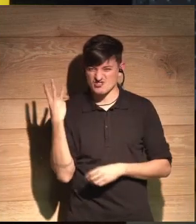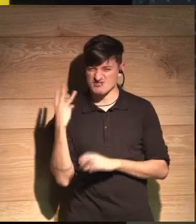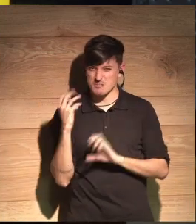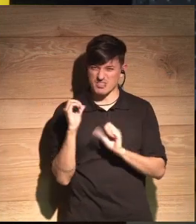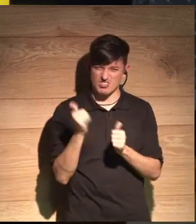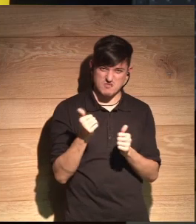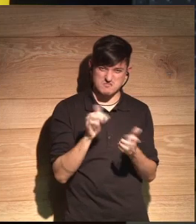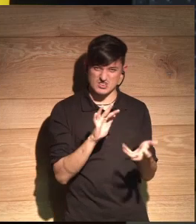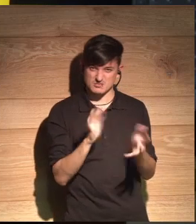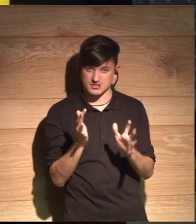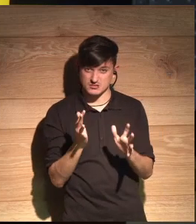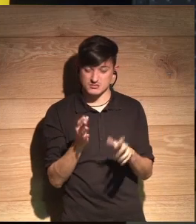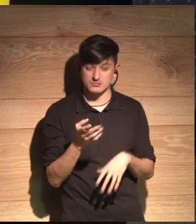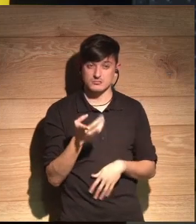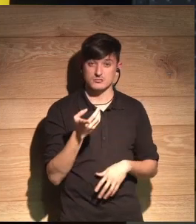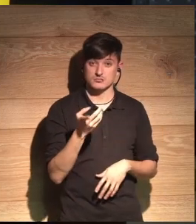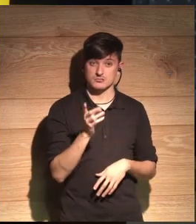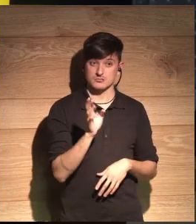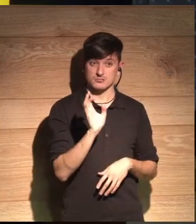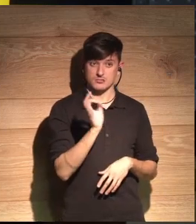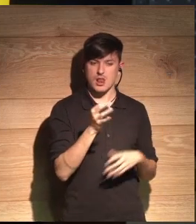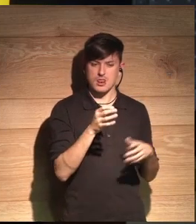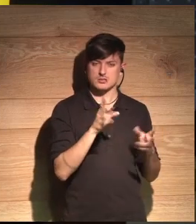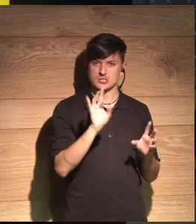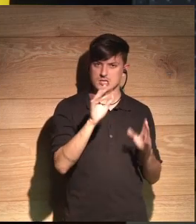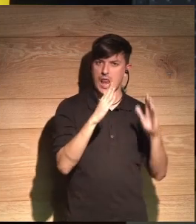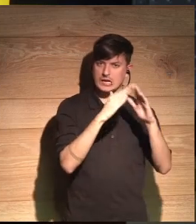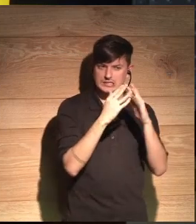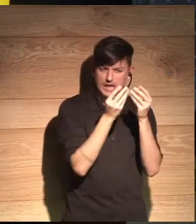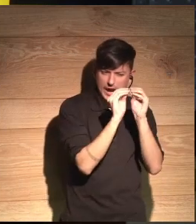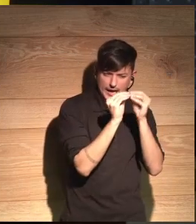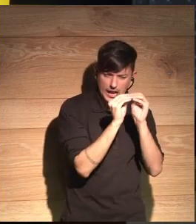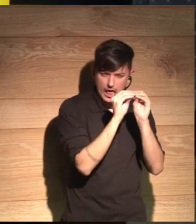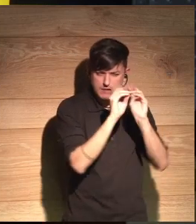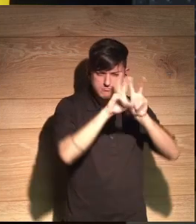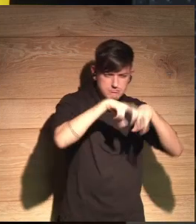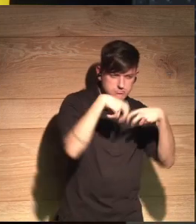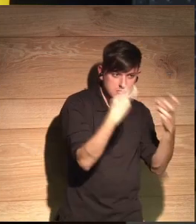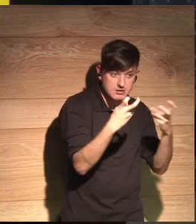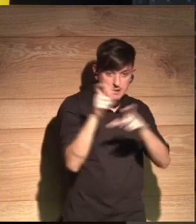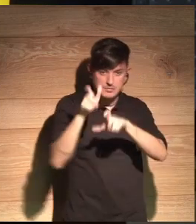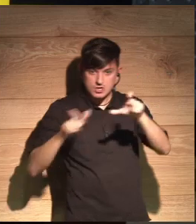años entonces en efecto arregla la casa etcétera vuelve la gente